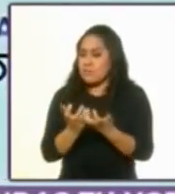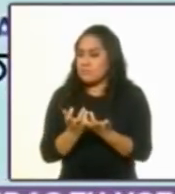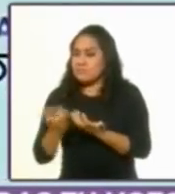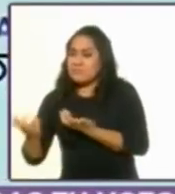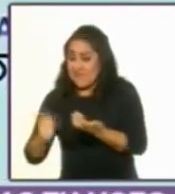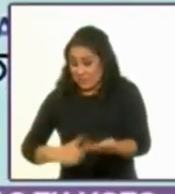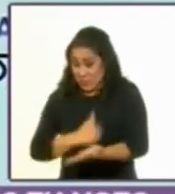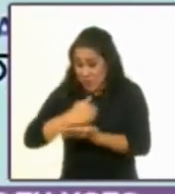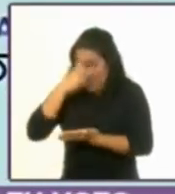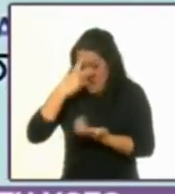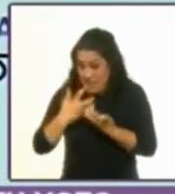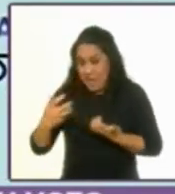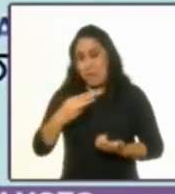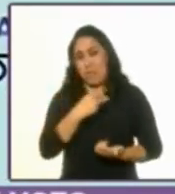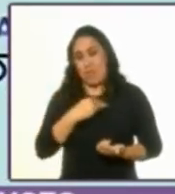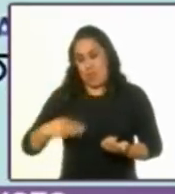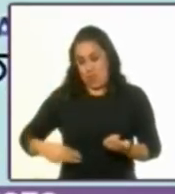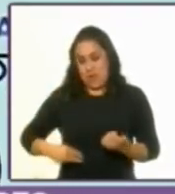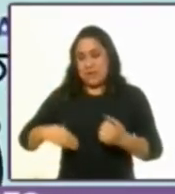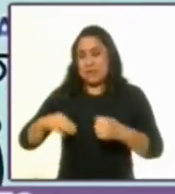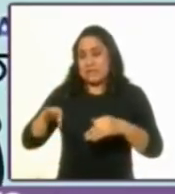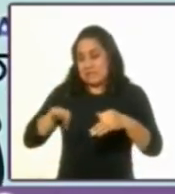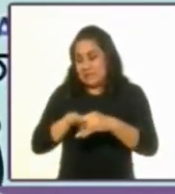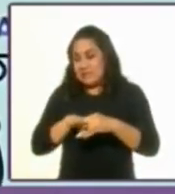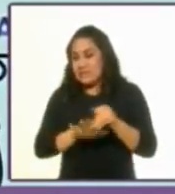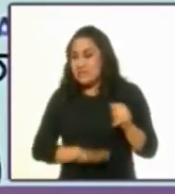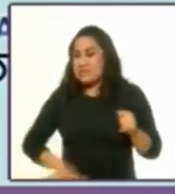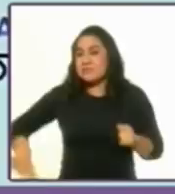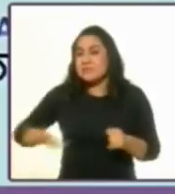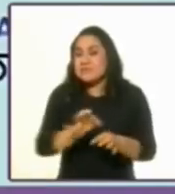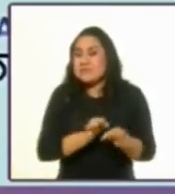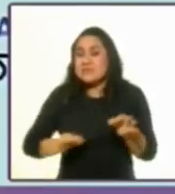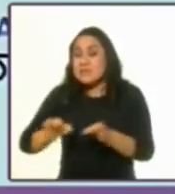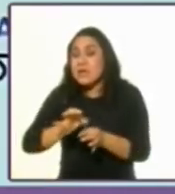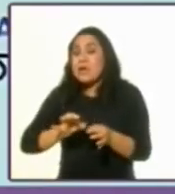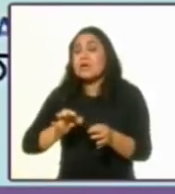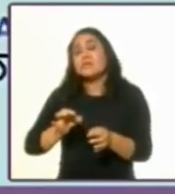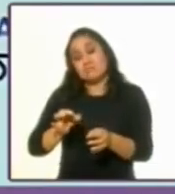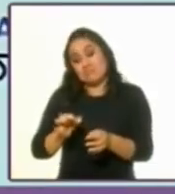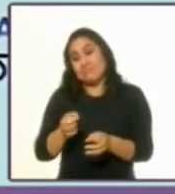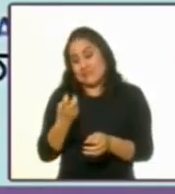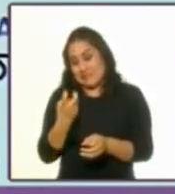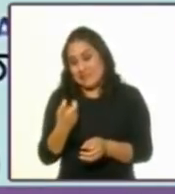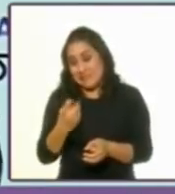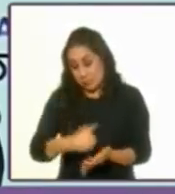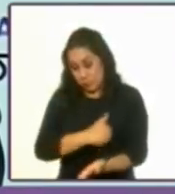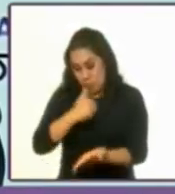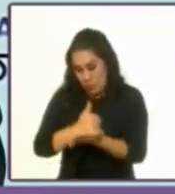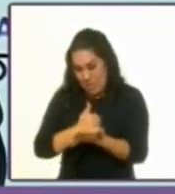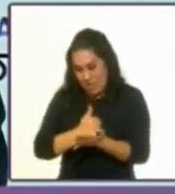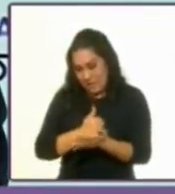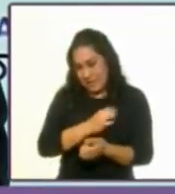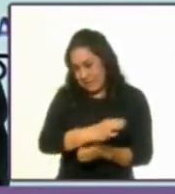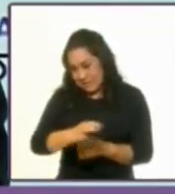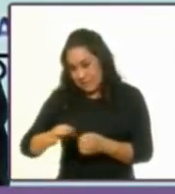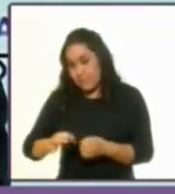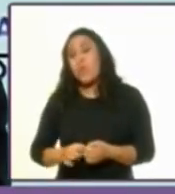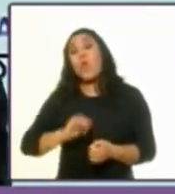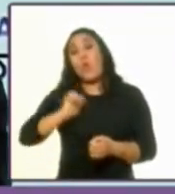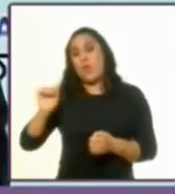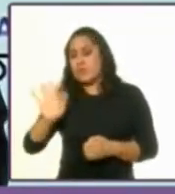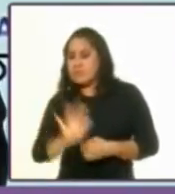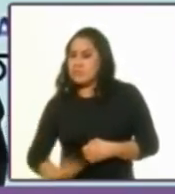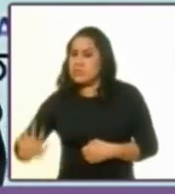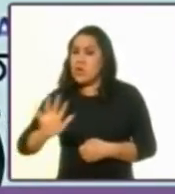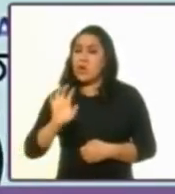ciudad de mexico de los municipios conurbados con lo que sería el gran detonante precisamente la ciudad y la otra es la zona sur